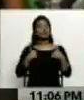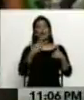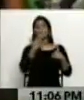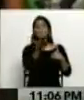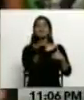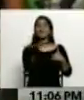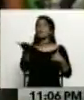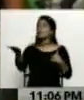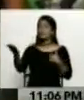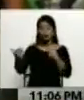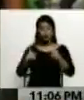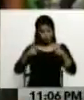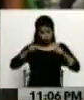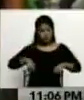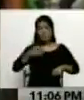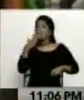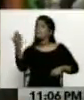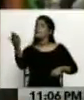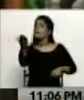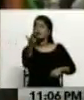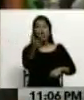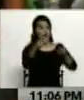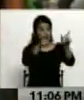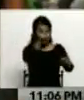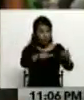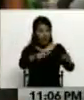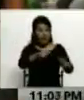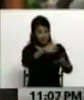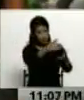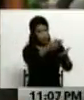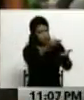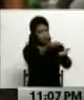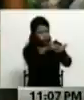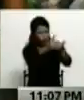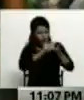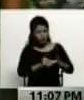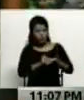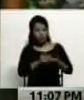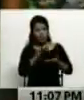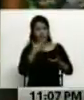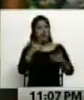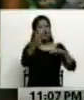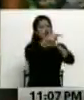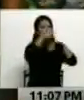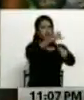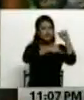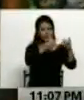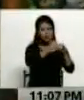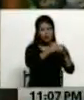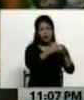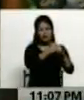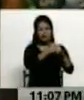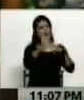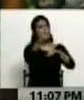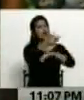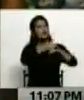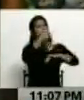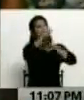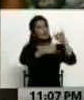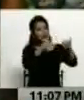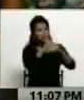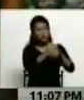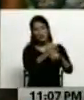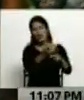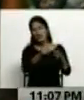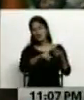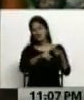ena pidiendo sigo pidiendo donaciones de cualquiera que quiera donar me refiero a gobierno internacional me